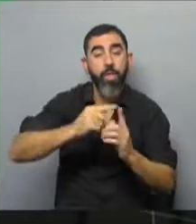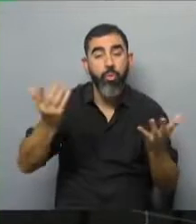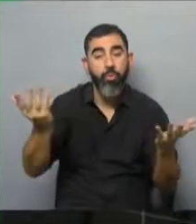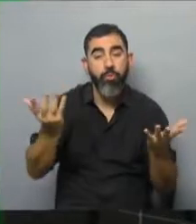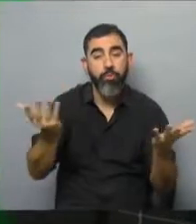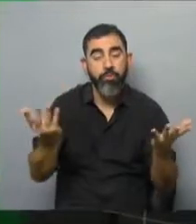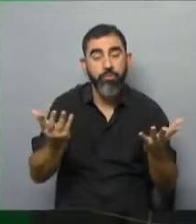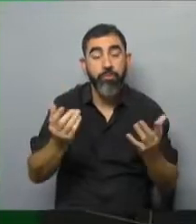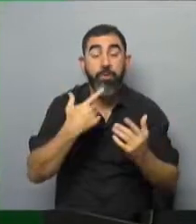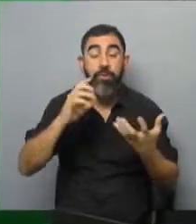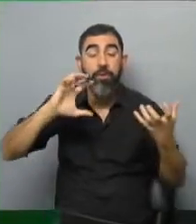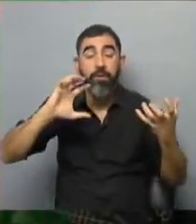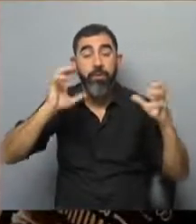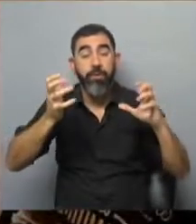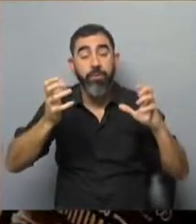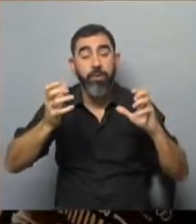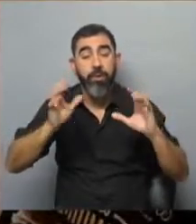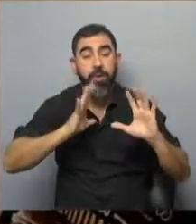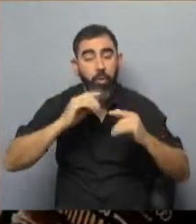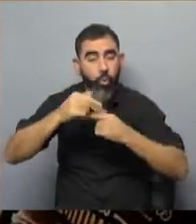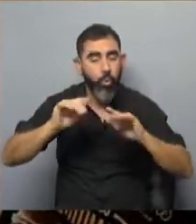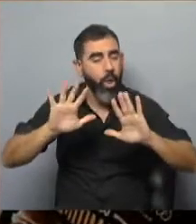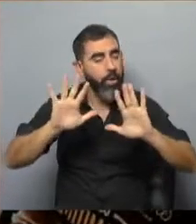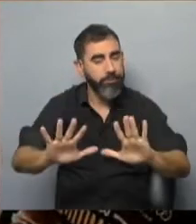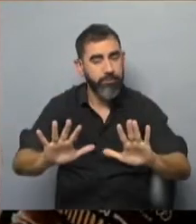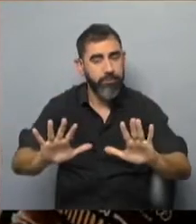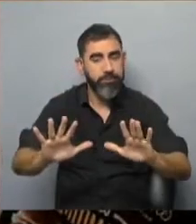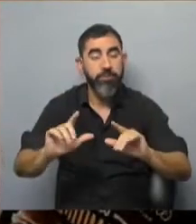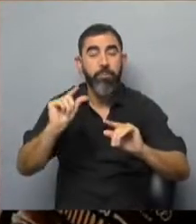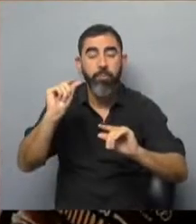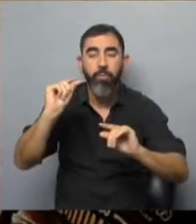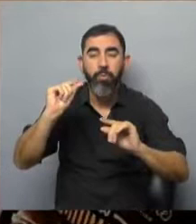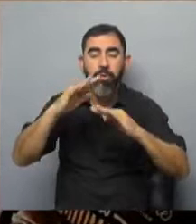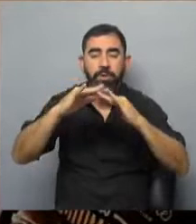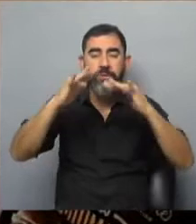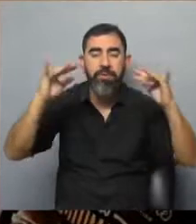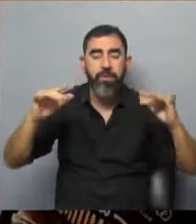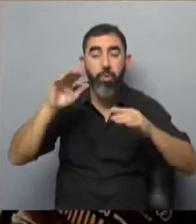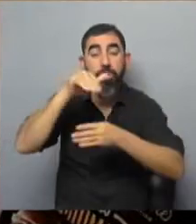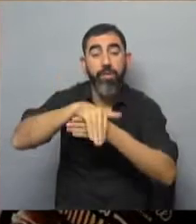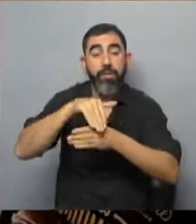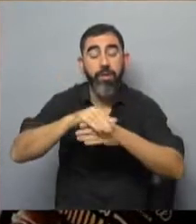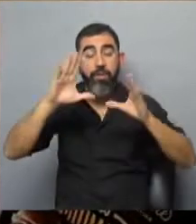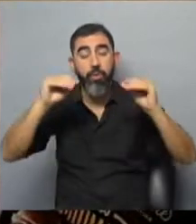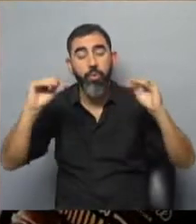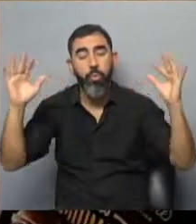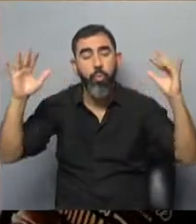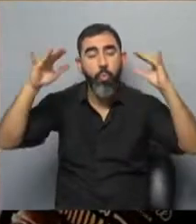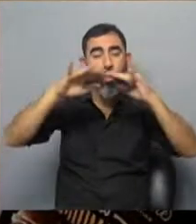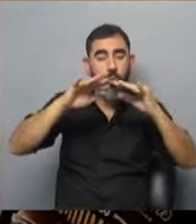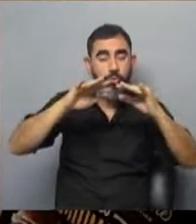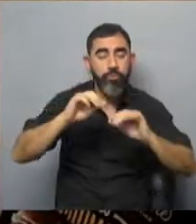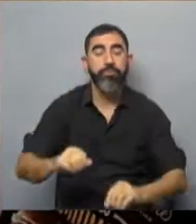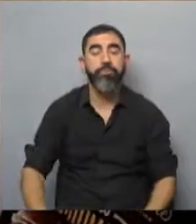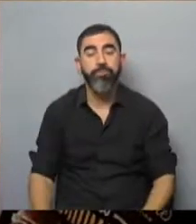esta hora y según Inumet el tiempo va a seguir así, con un cielo que se va a presentar durante la tarde y noche nuboso con periodos